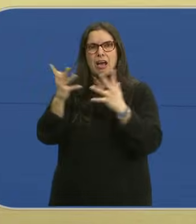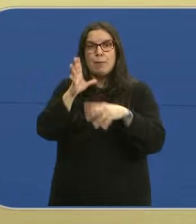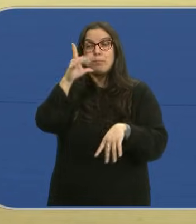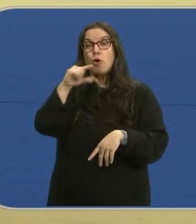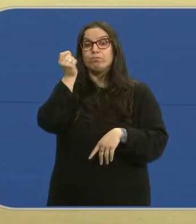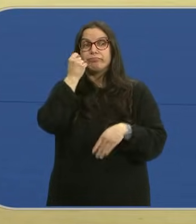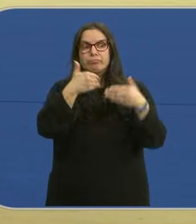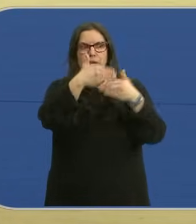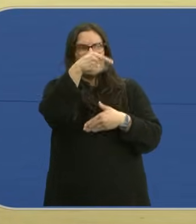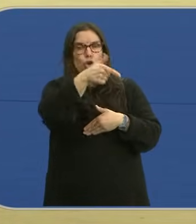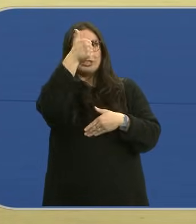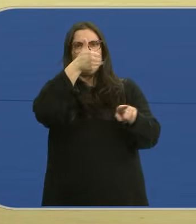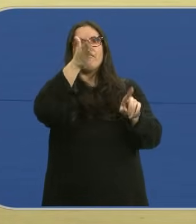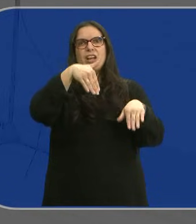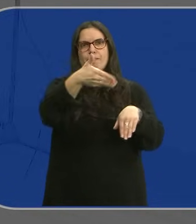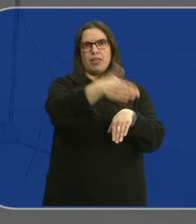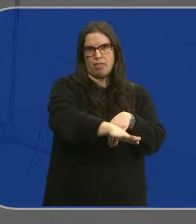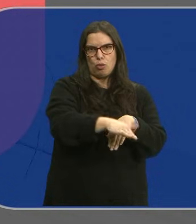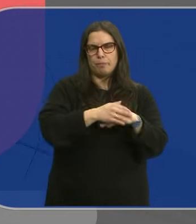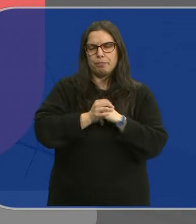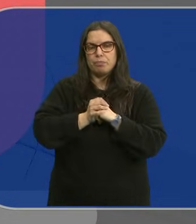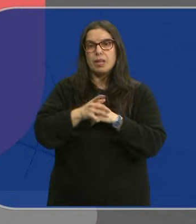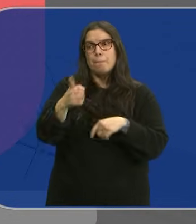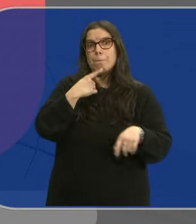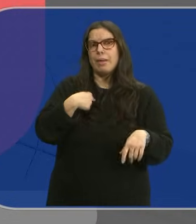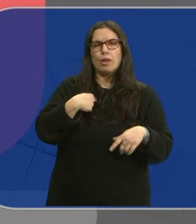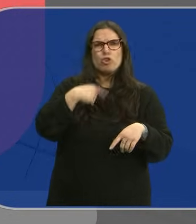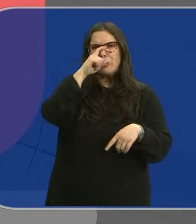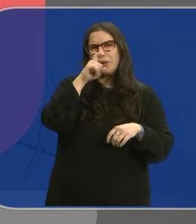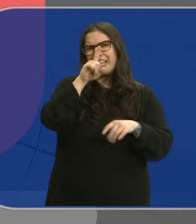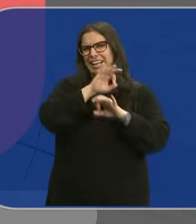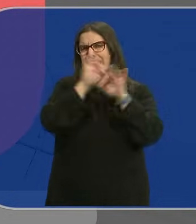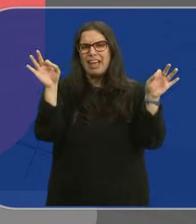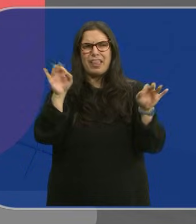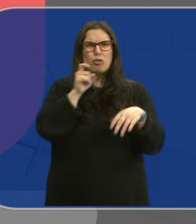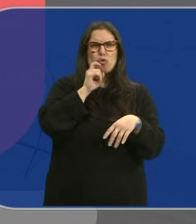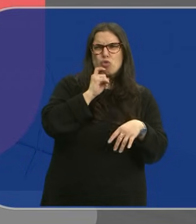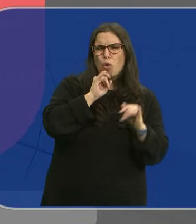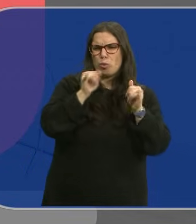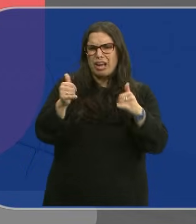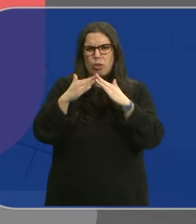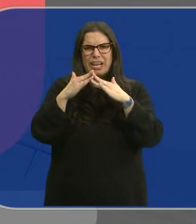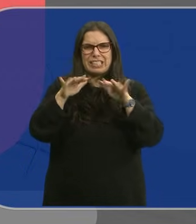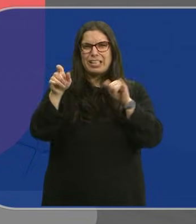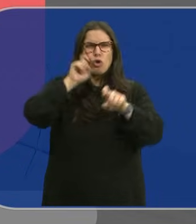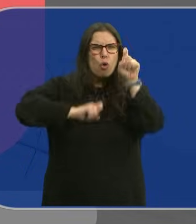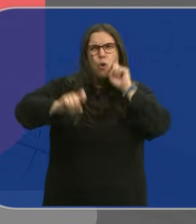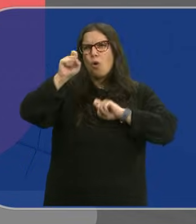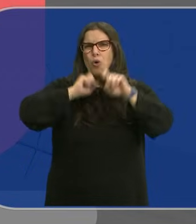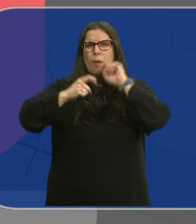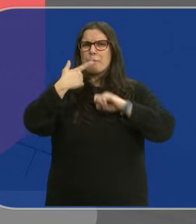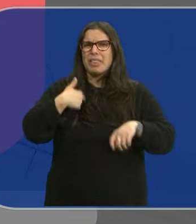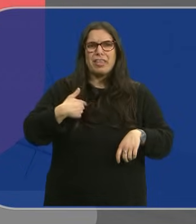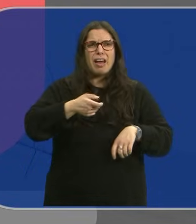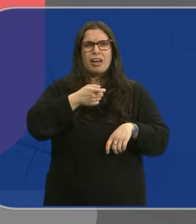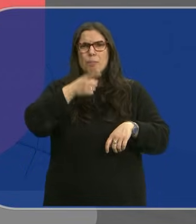enterarse por la prensa de que Sergio había fallecido. Me dijo que no se acordaba de nada ni de cómo había llegado a casa. Llorando y llorando me decía